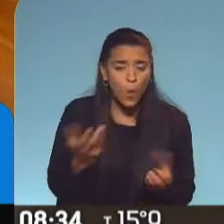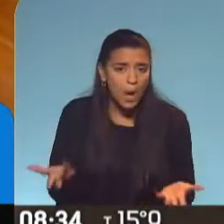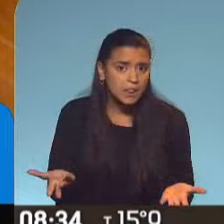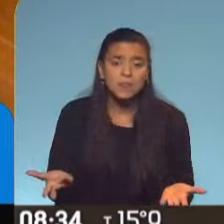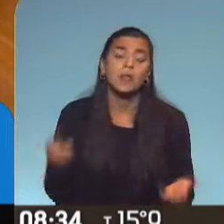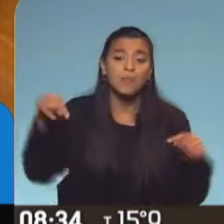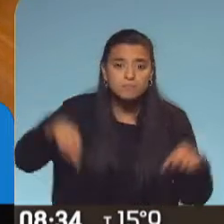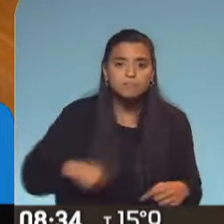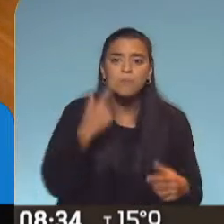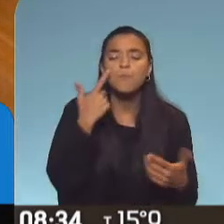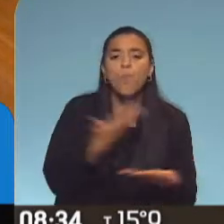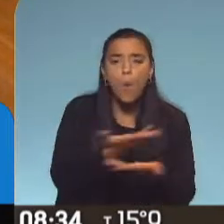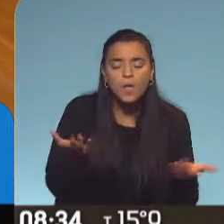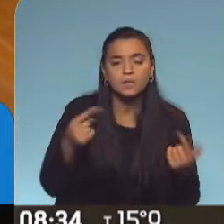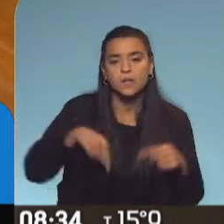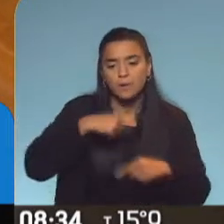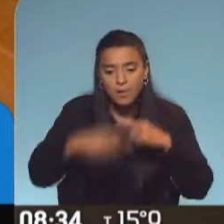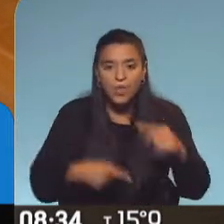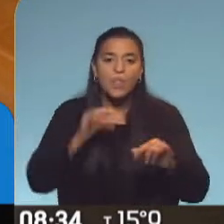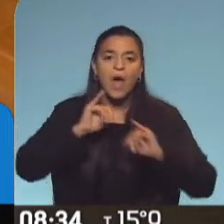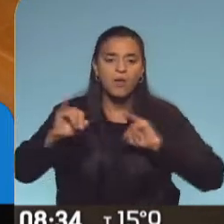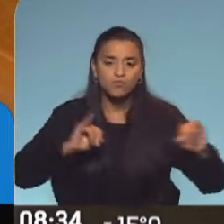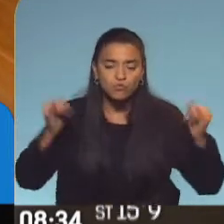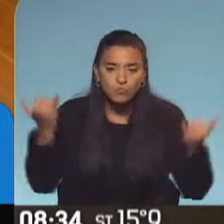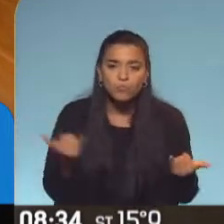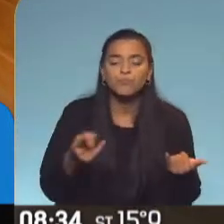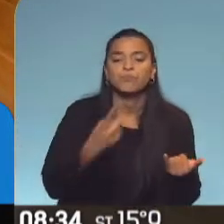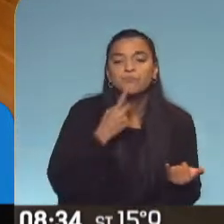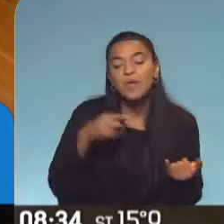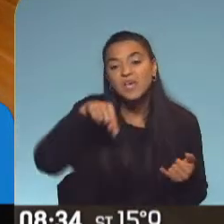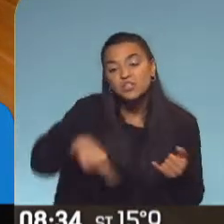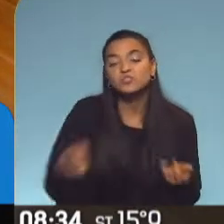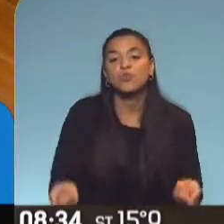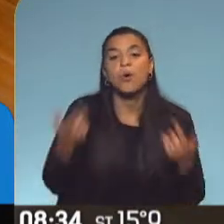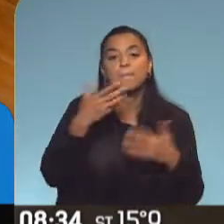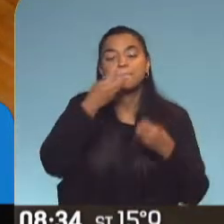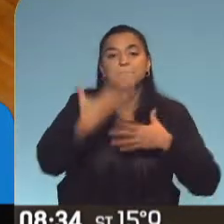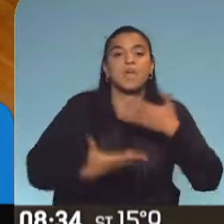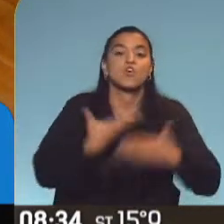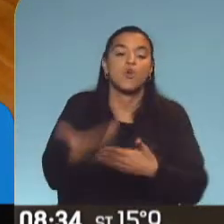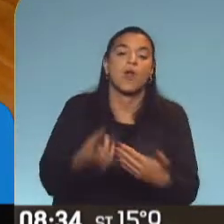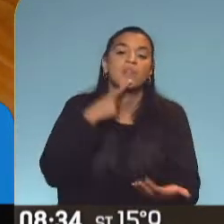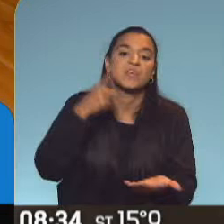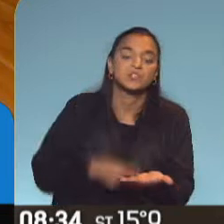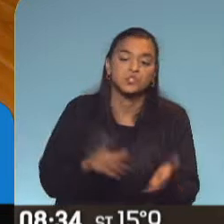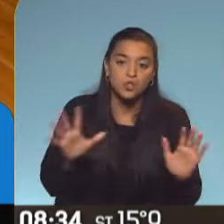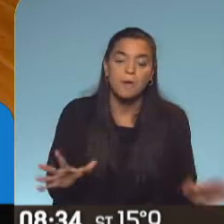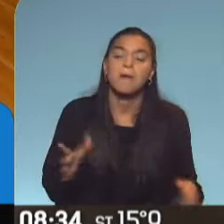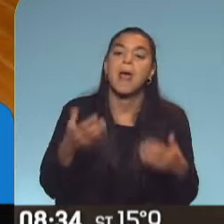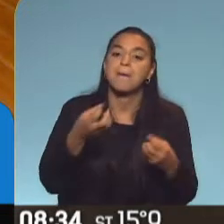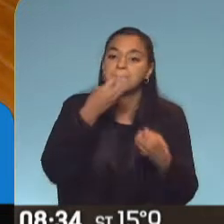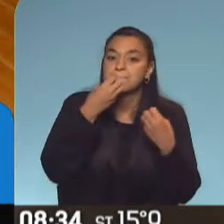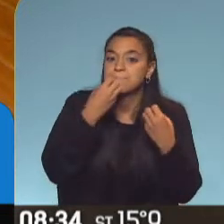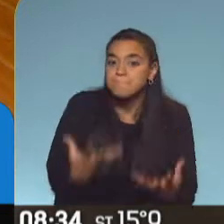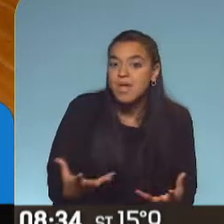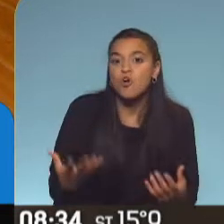cada evidencia que vamos construyendo a partir de datos duros es lo que nos debe permitir ir mejorando la decisión para optimizar lo que debe